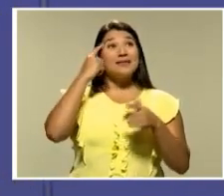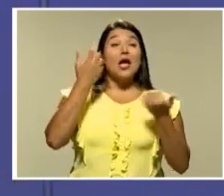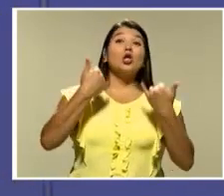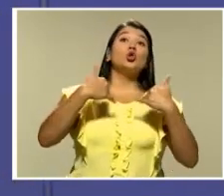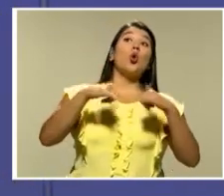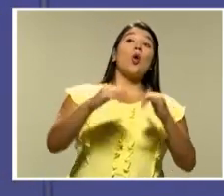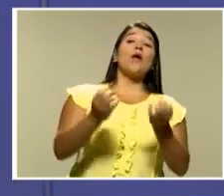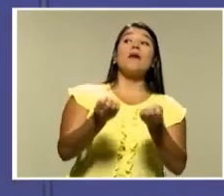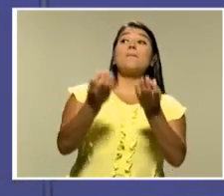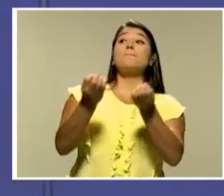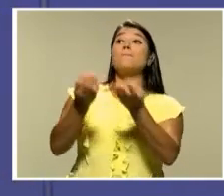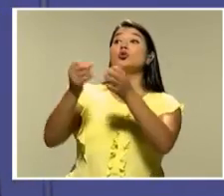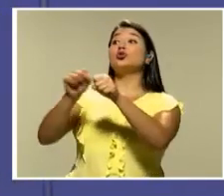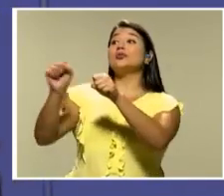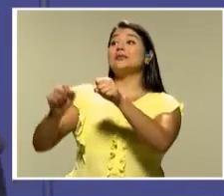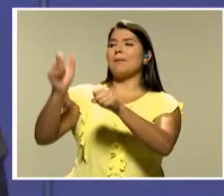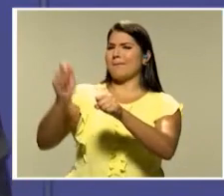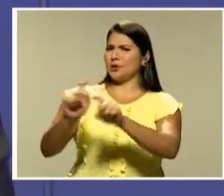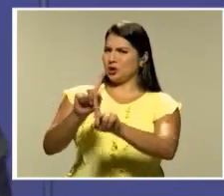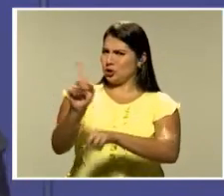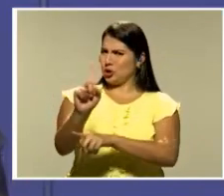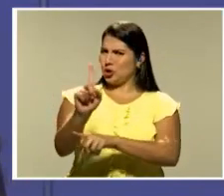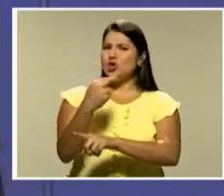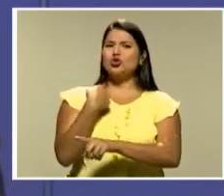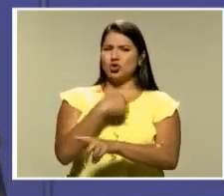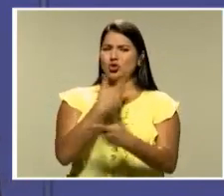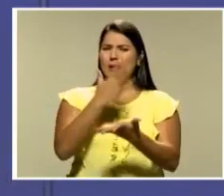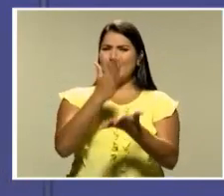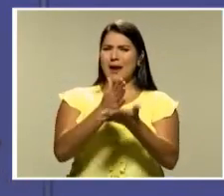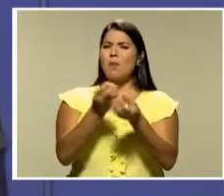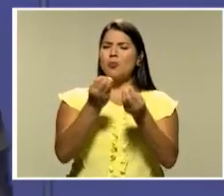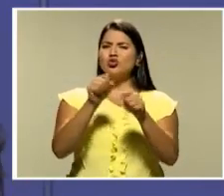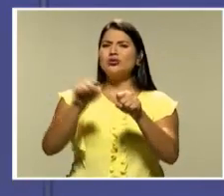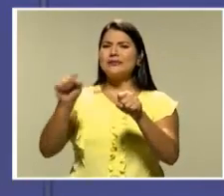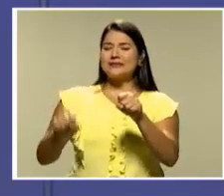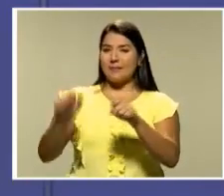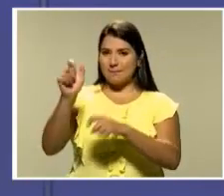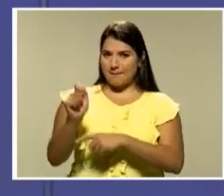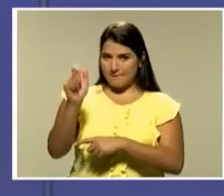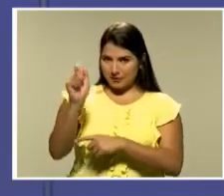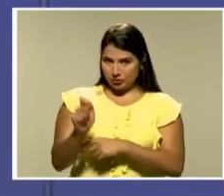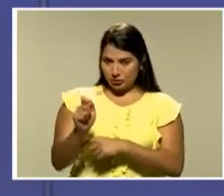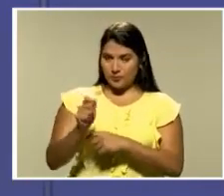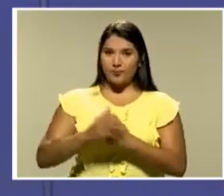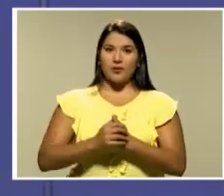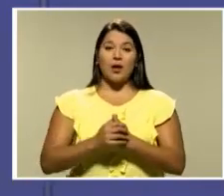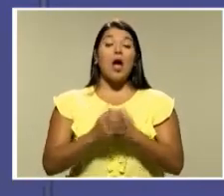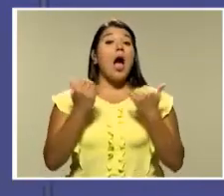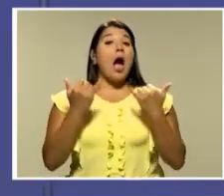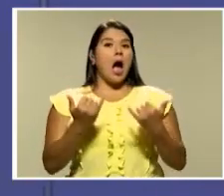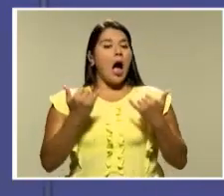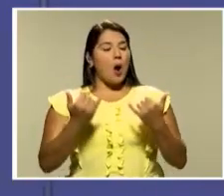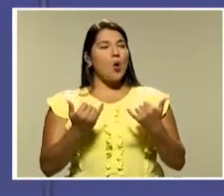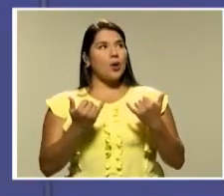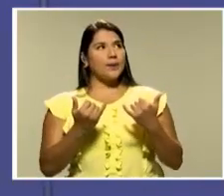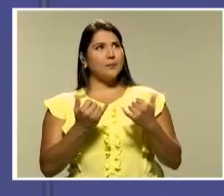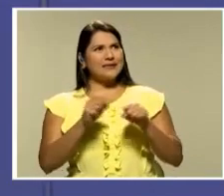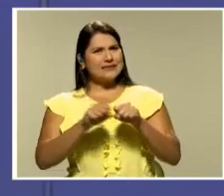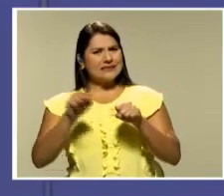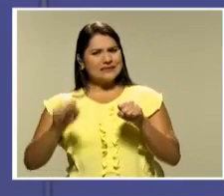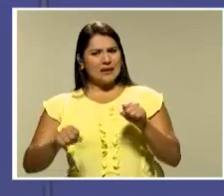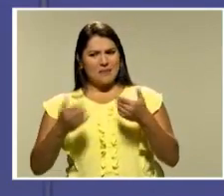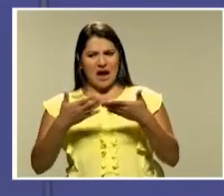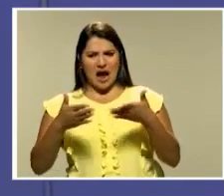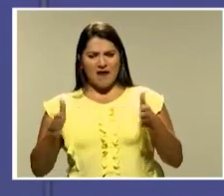de regímenes cuando ya muchísimos están cerrados. Abierto, maraña, como le dice usted, en